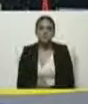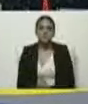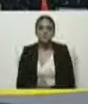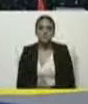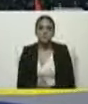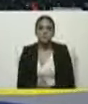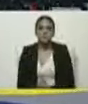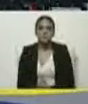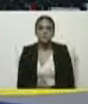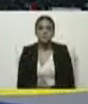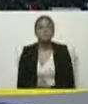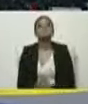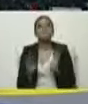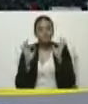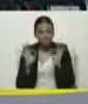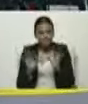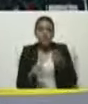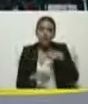Y así será,